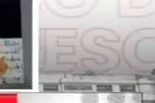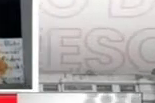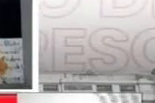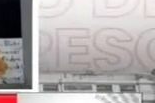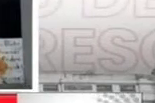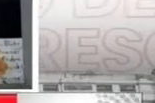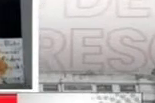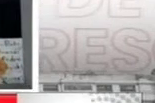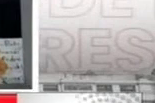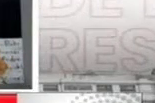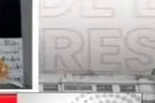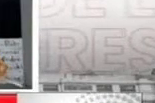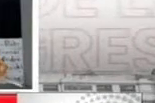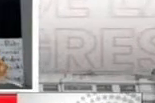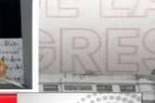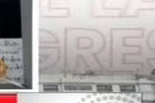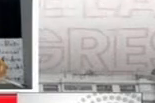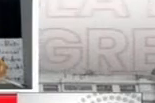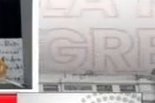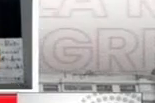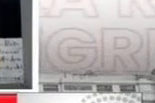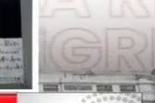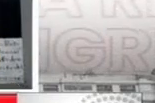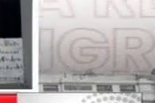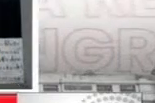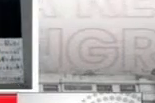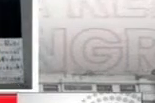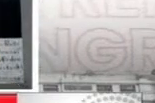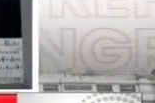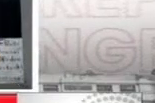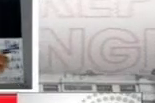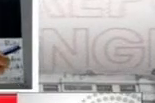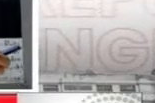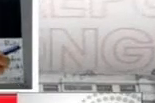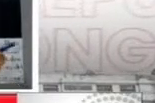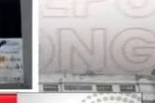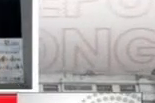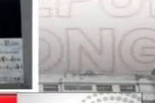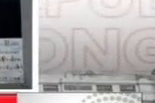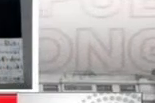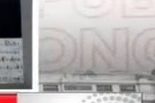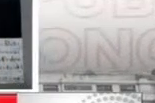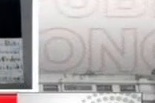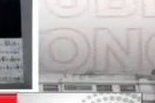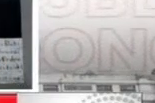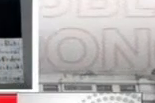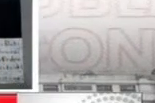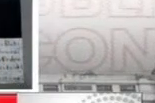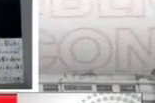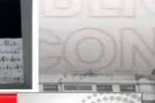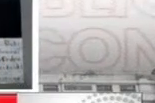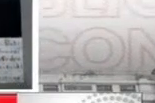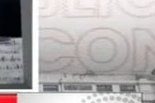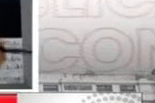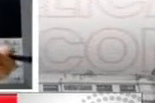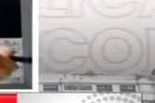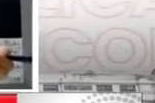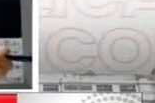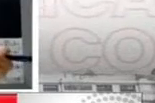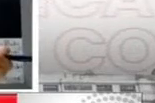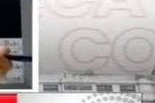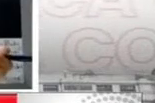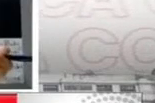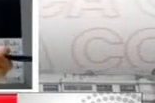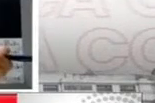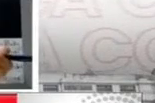por el municipio, ¿no?, de este lugar, ¿no? Nosotros no tenemos conocimiento de este proyecto porque este proyecto está en el